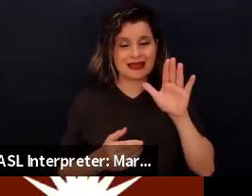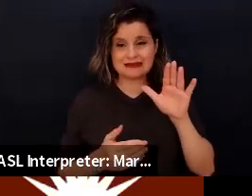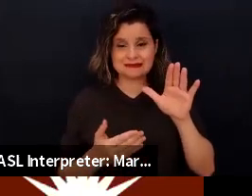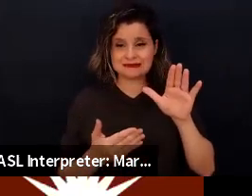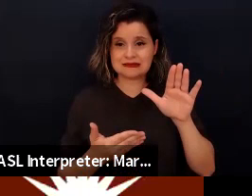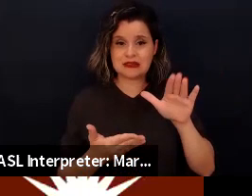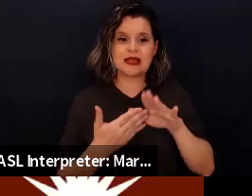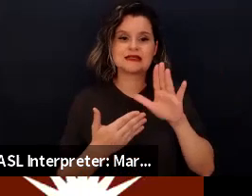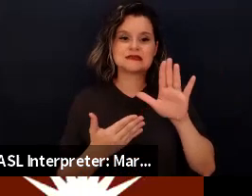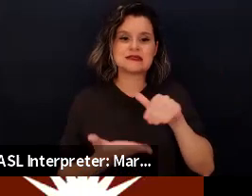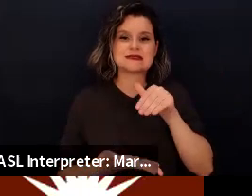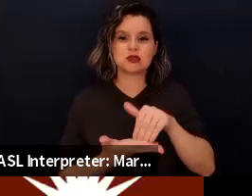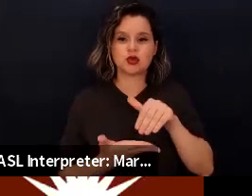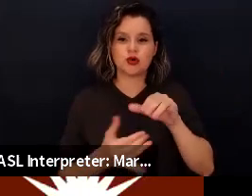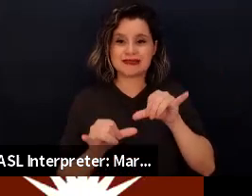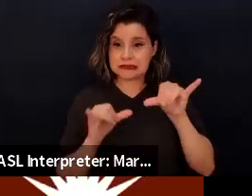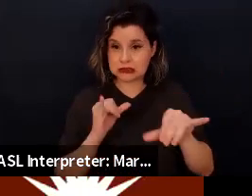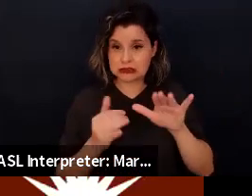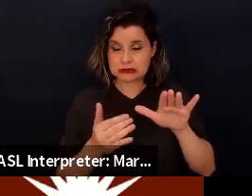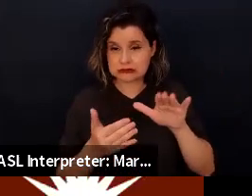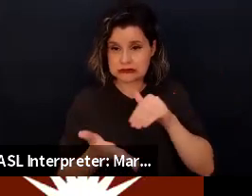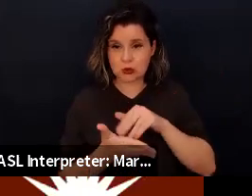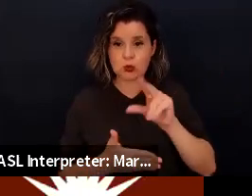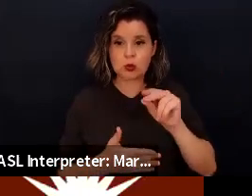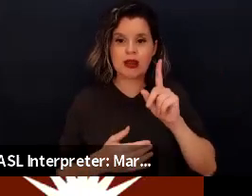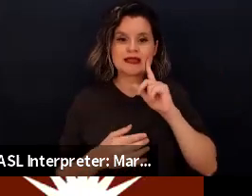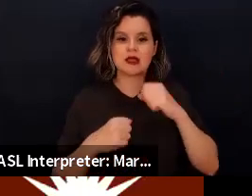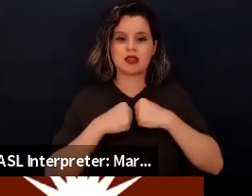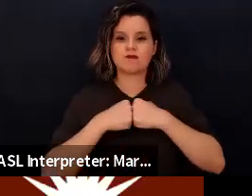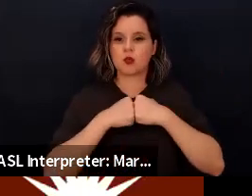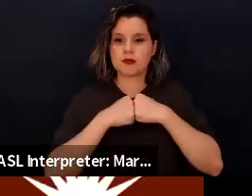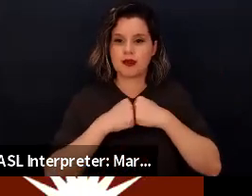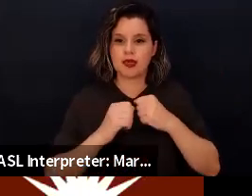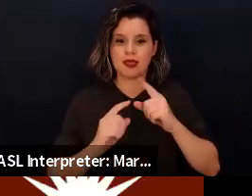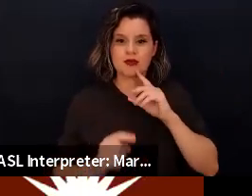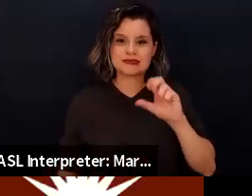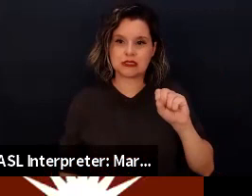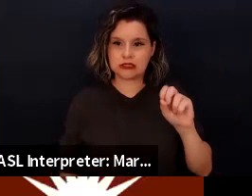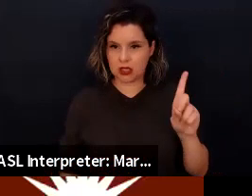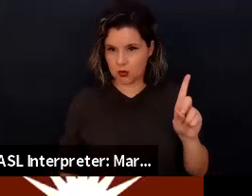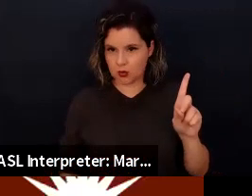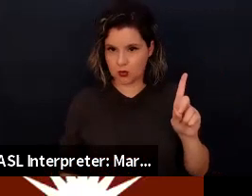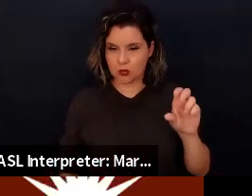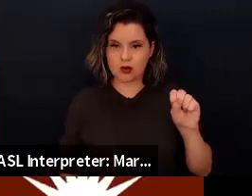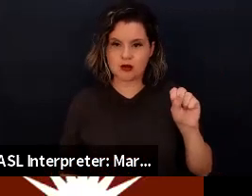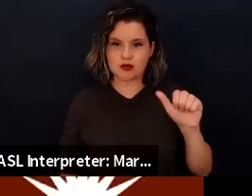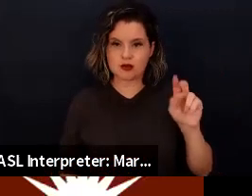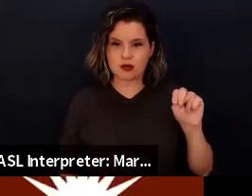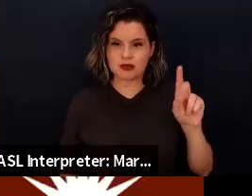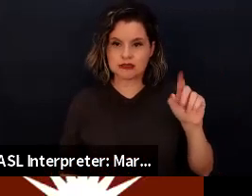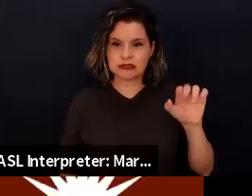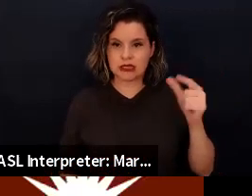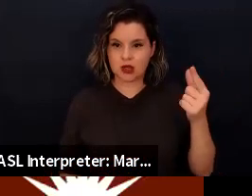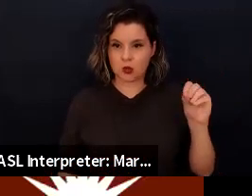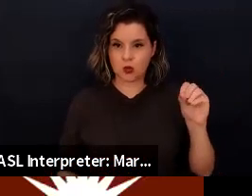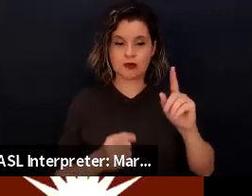pero es un centro en la frontera, el que está en San Diego, y es como mencionaba, cuál